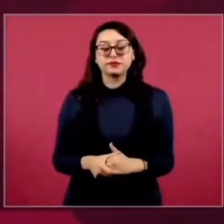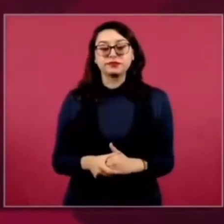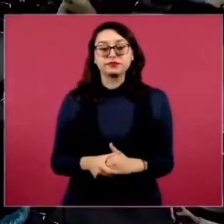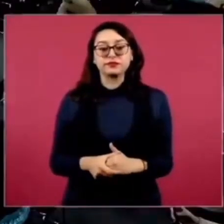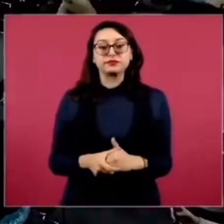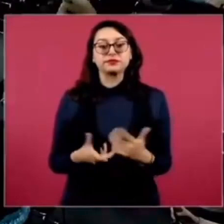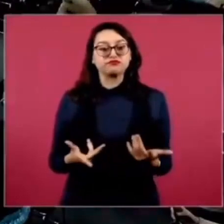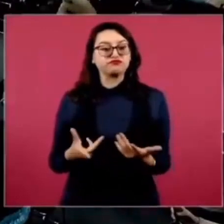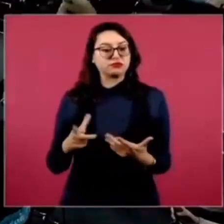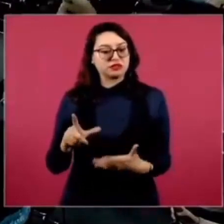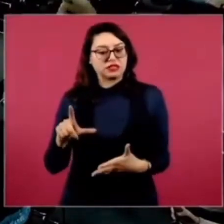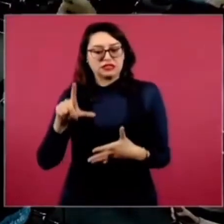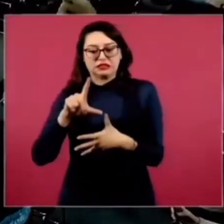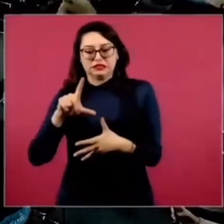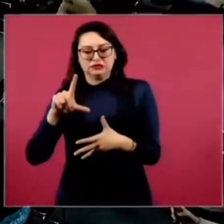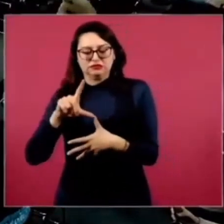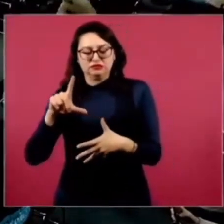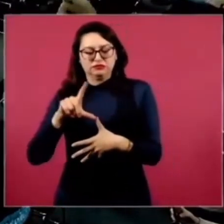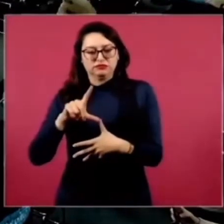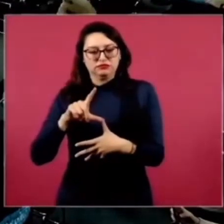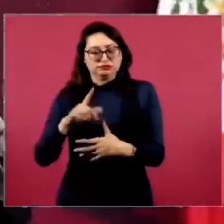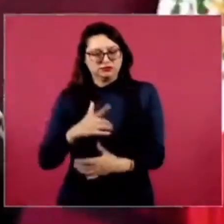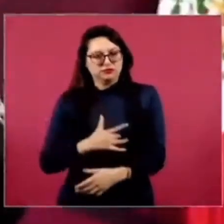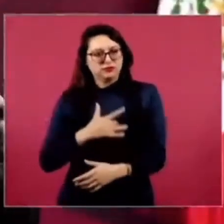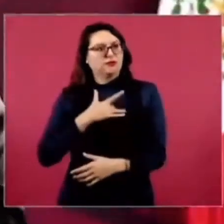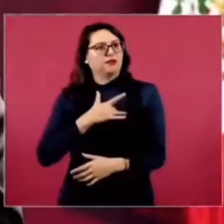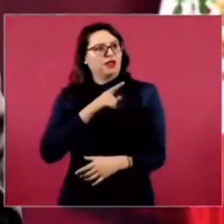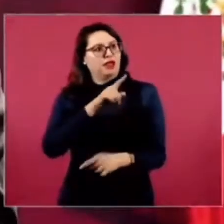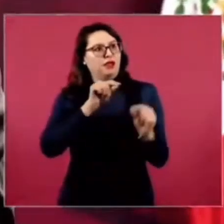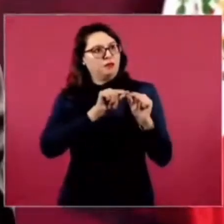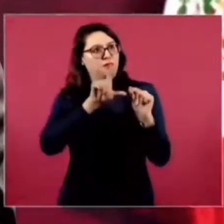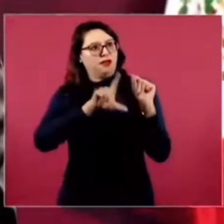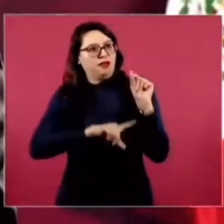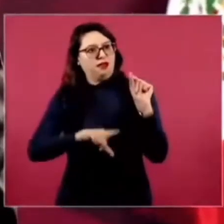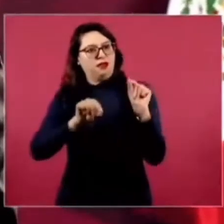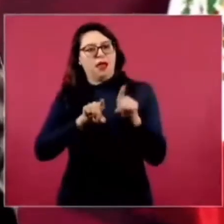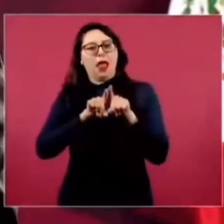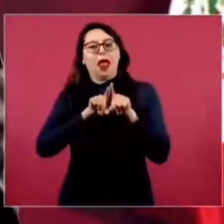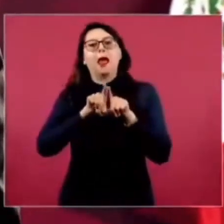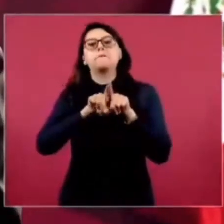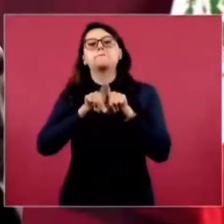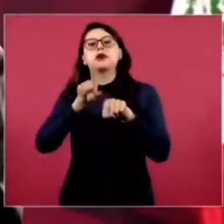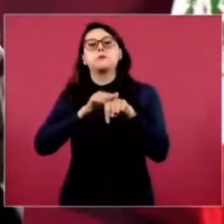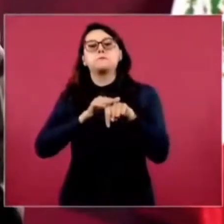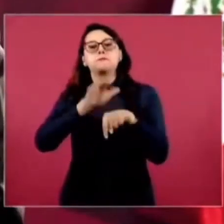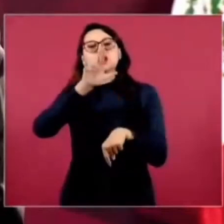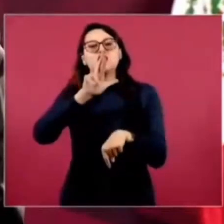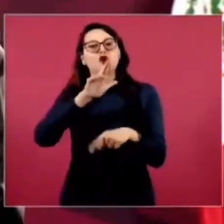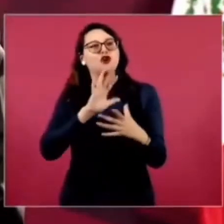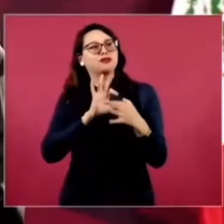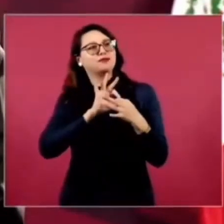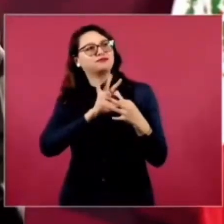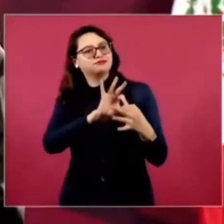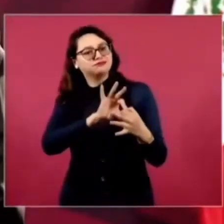En América Latina se llegó a considerar a México como el hermano mayor.